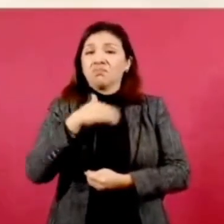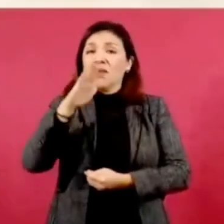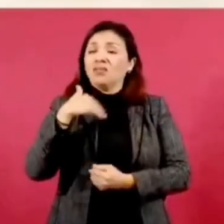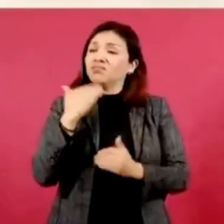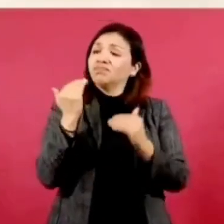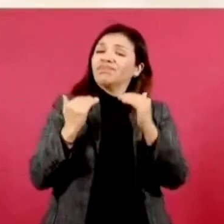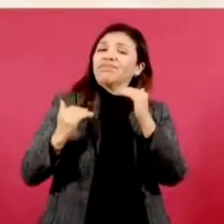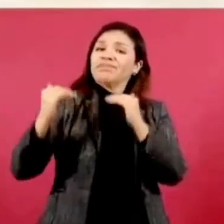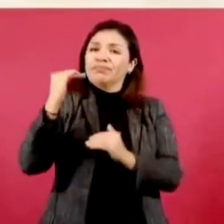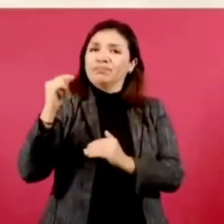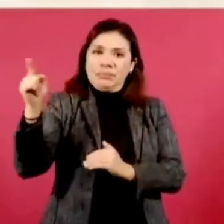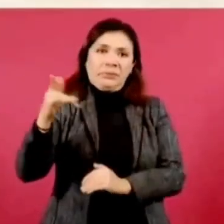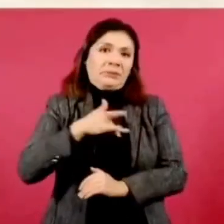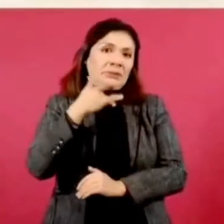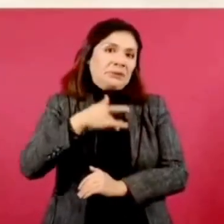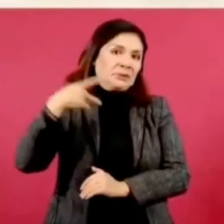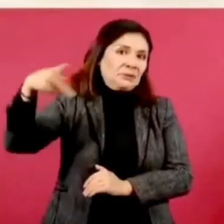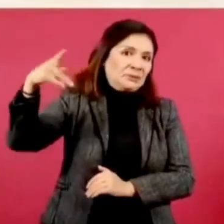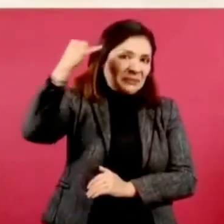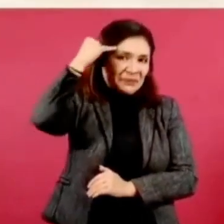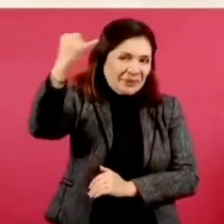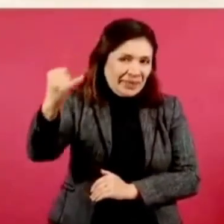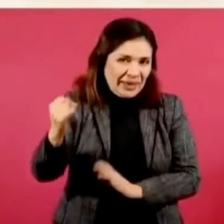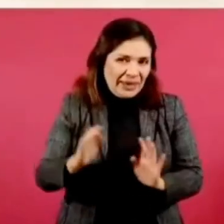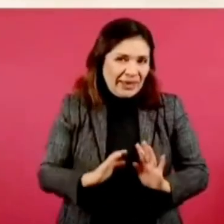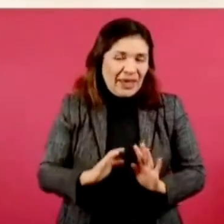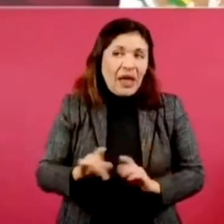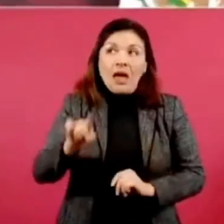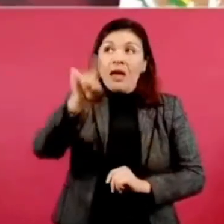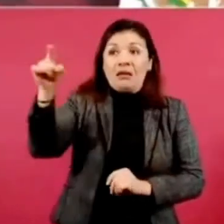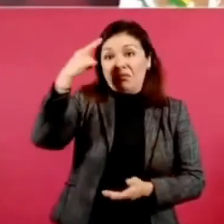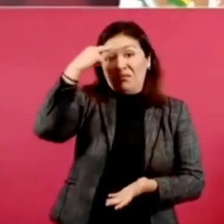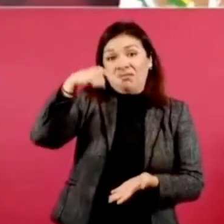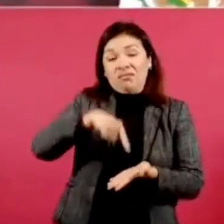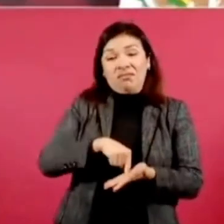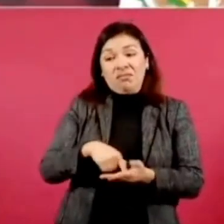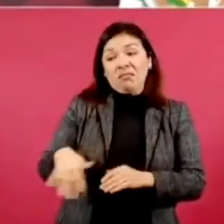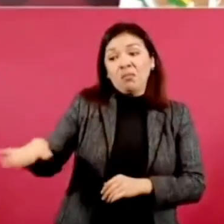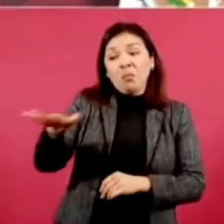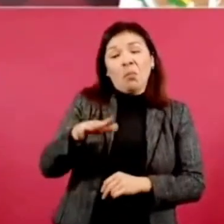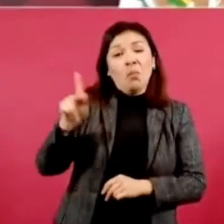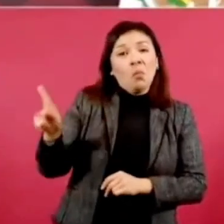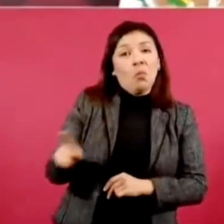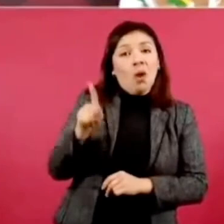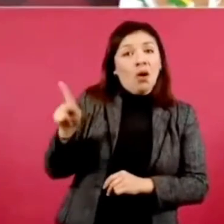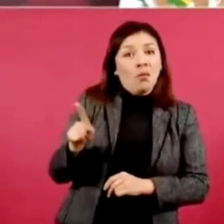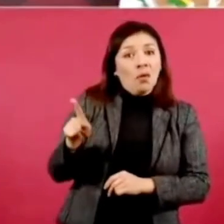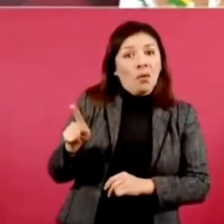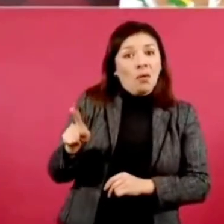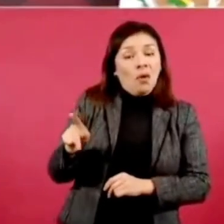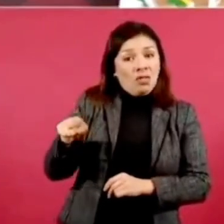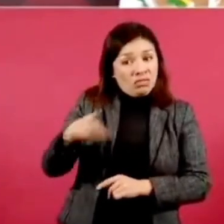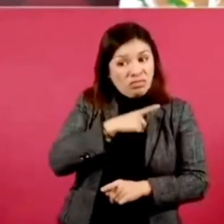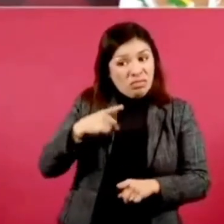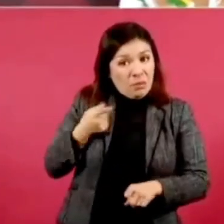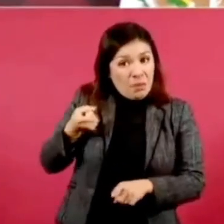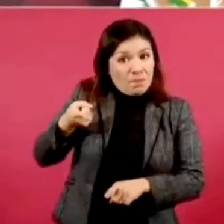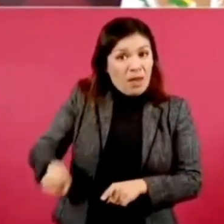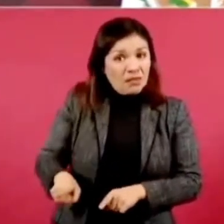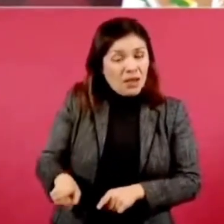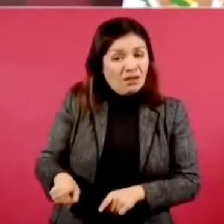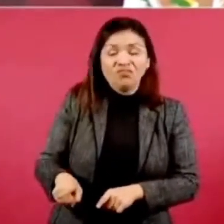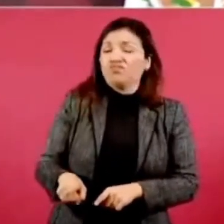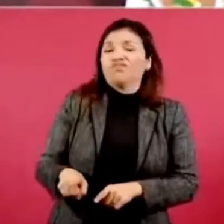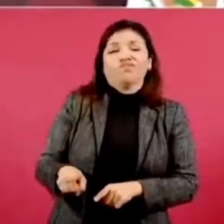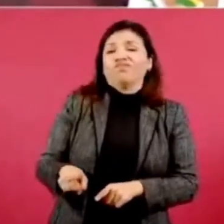ni creen que el pueblo sea el soberano, el